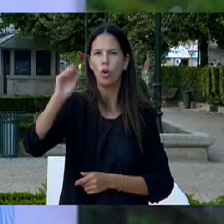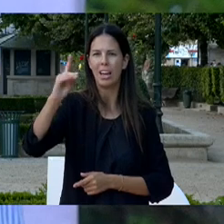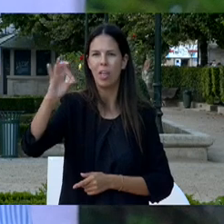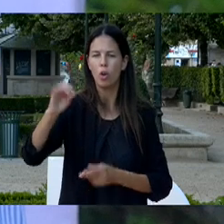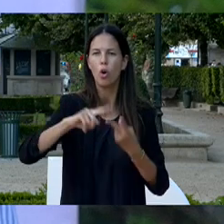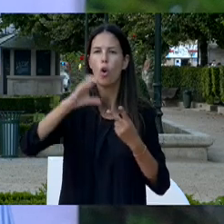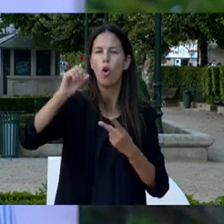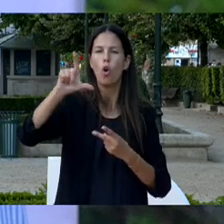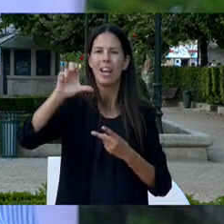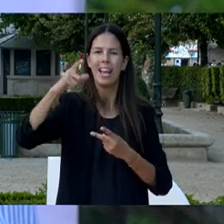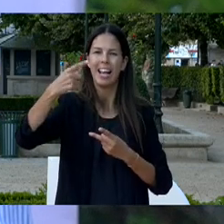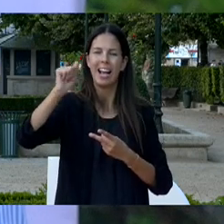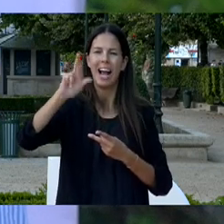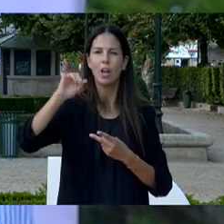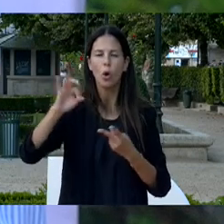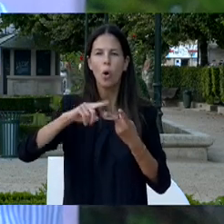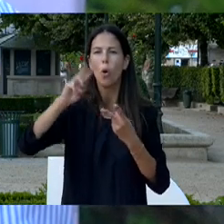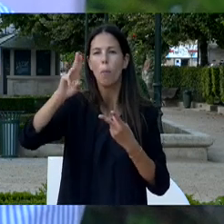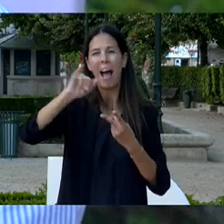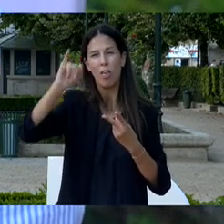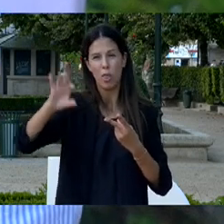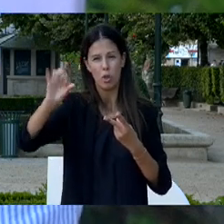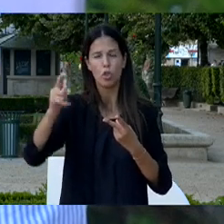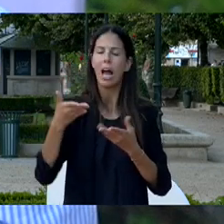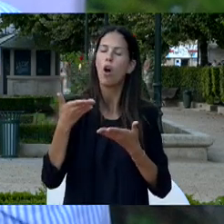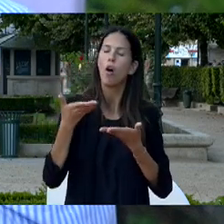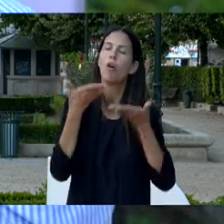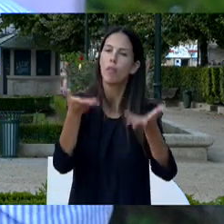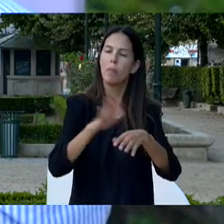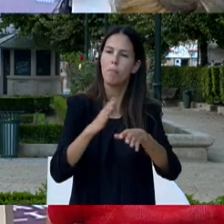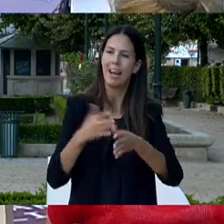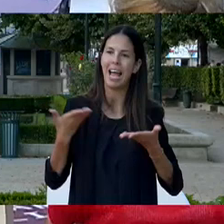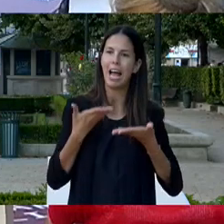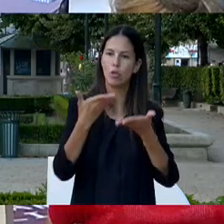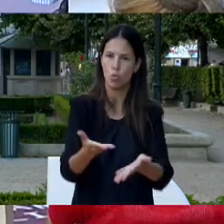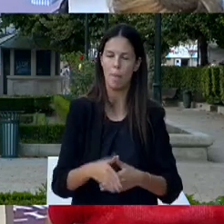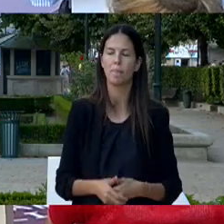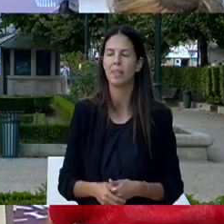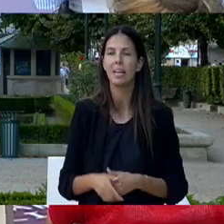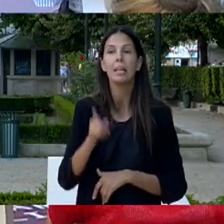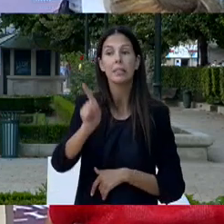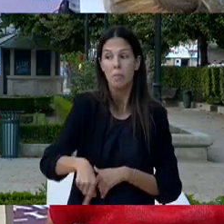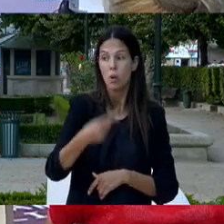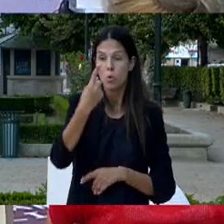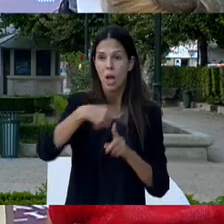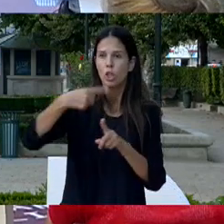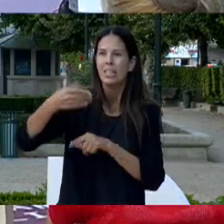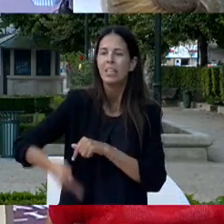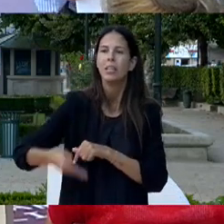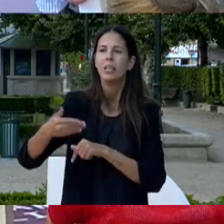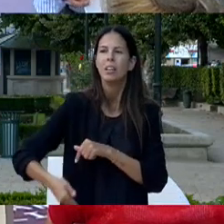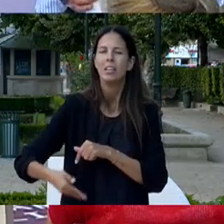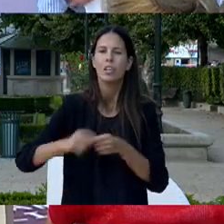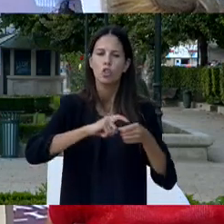Olegario Pazos, que fueron alumnos de ella y que se ofrecieron para ayudarla. E hai tamén unha cosa importante que foi a